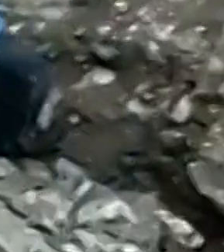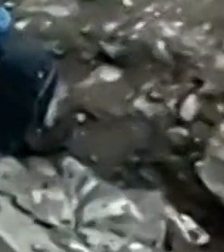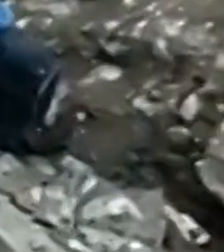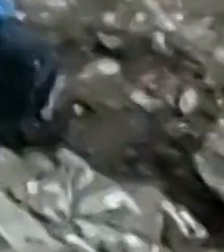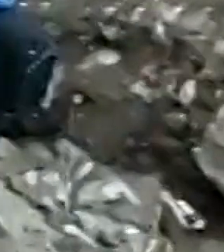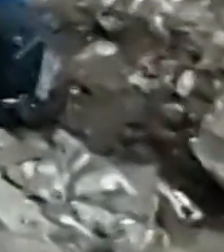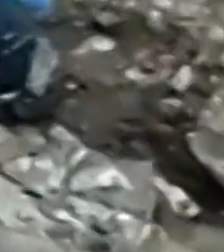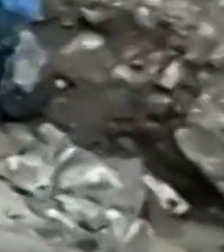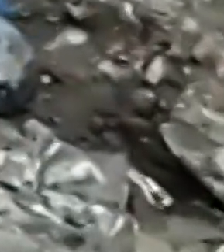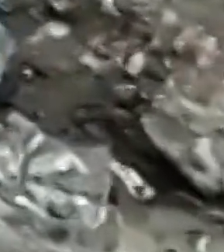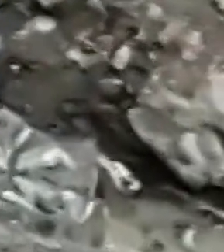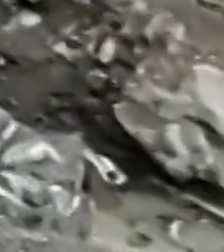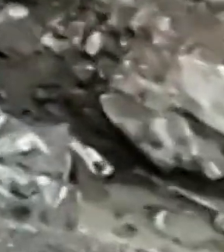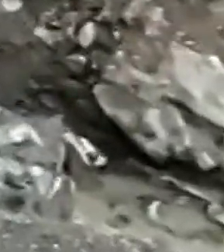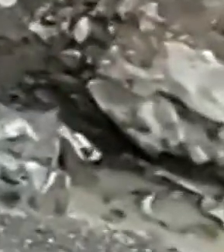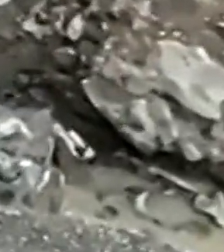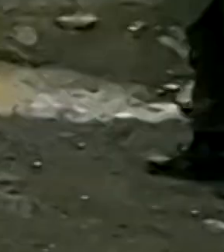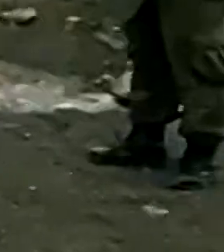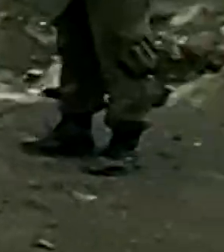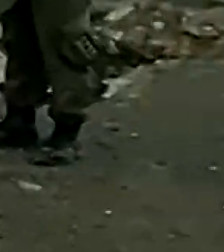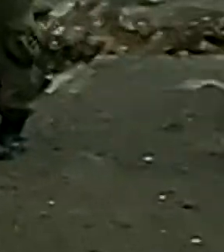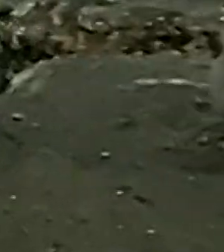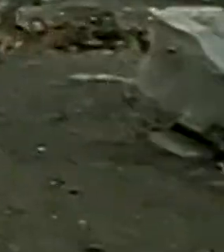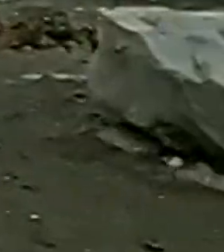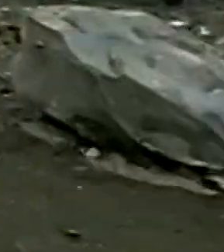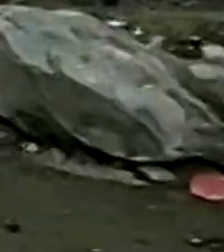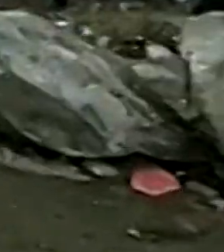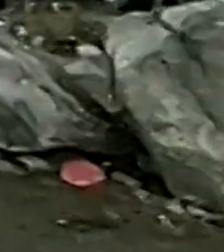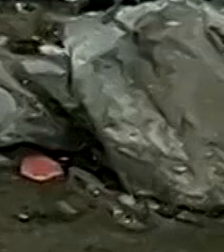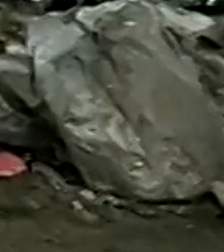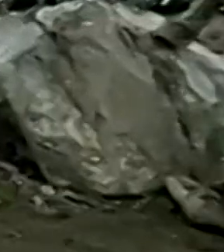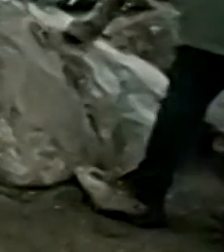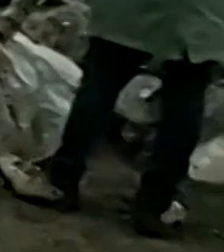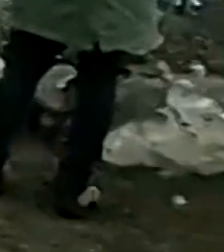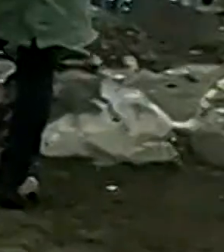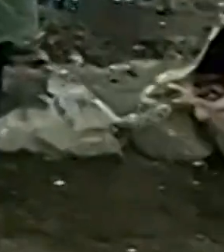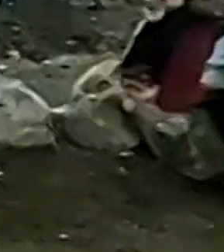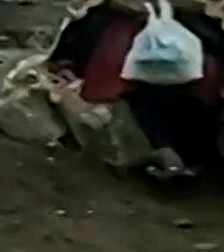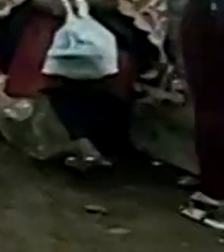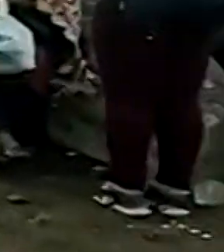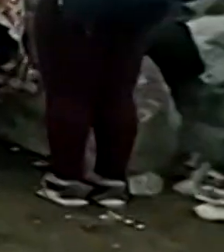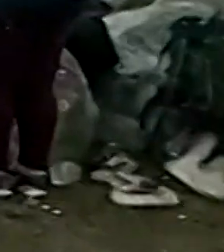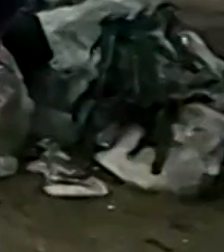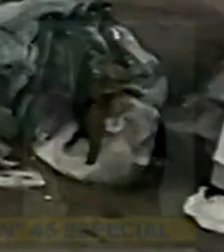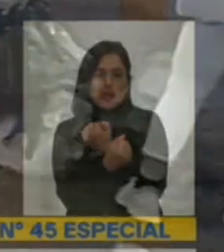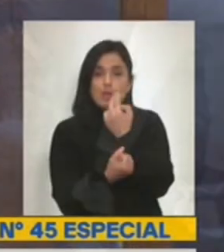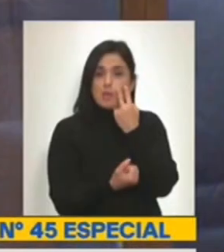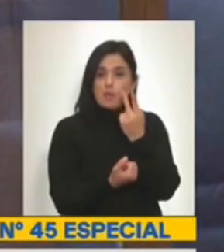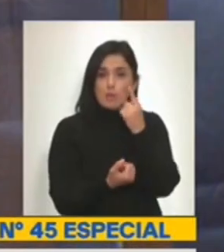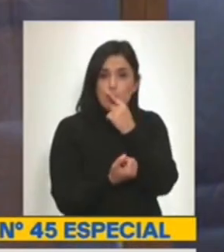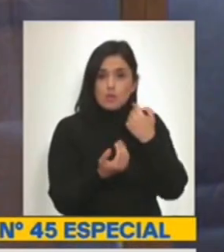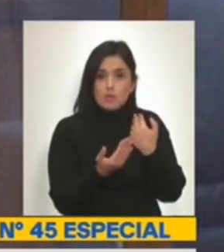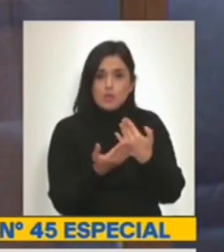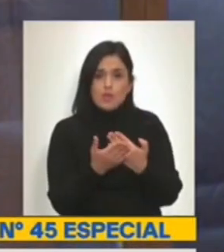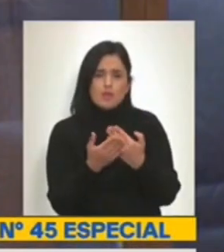fronterizas, así como han realizado un llamado a no cometer los mismos errores que cometió el gobierno del expresidente Piñera. Hemos visto en los últimos días hechos